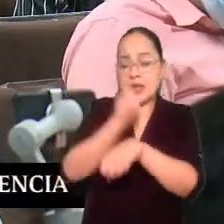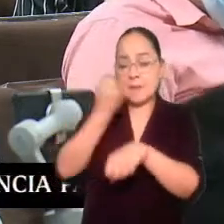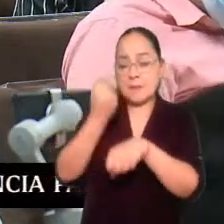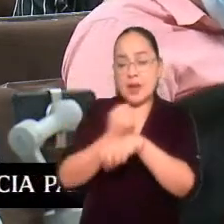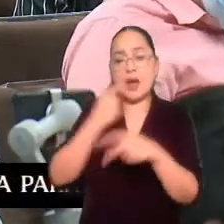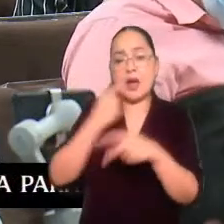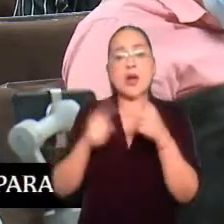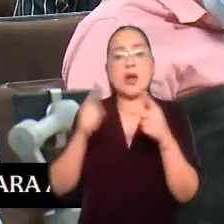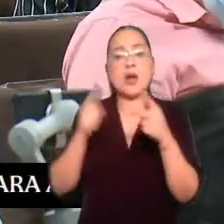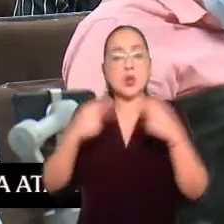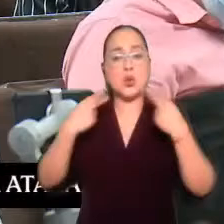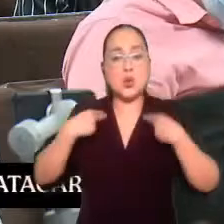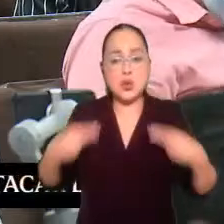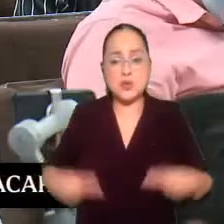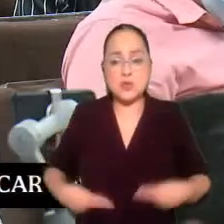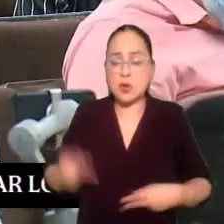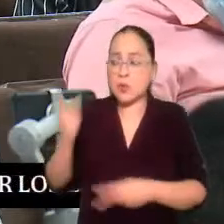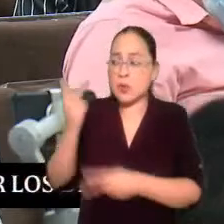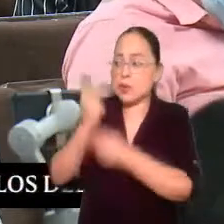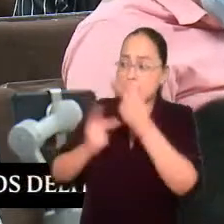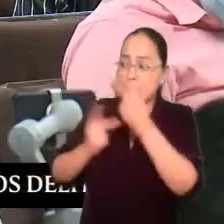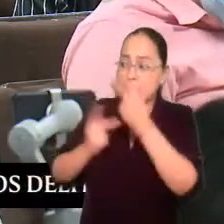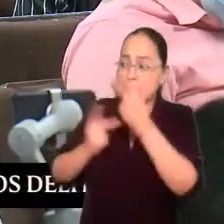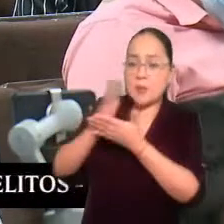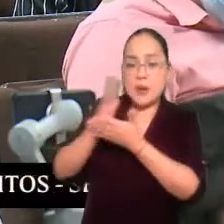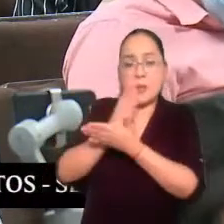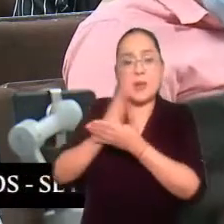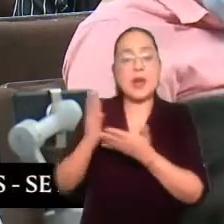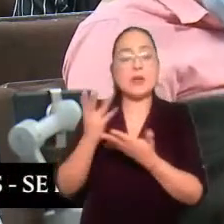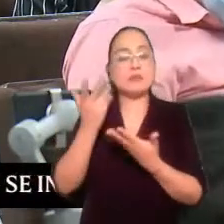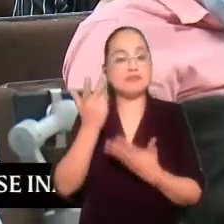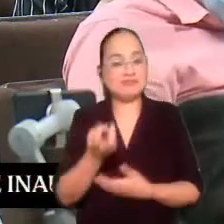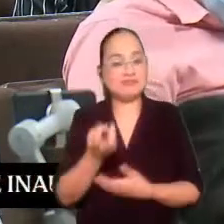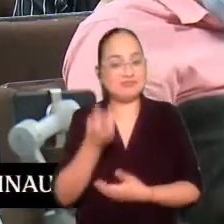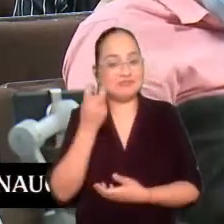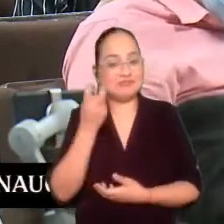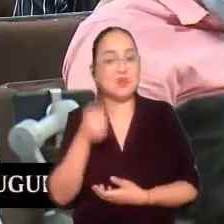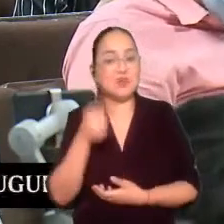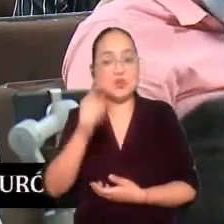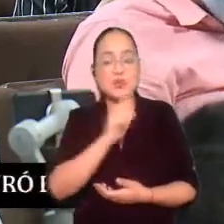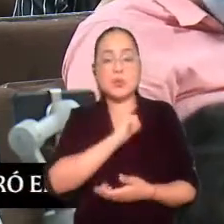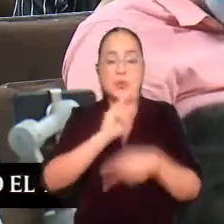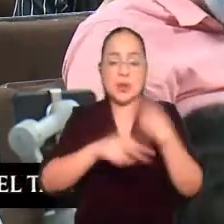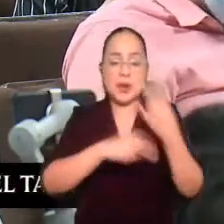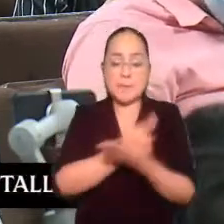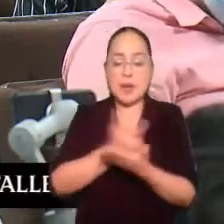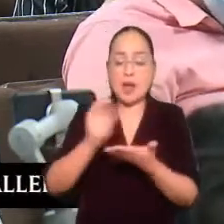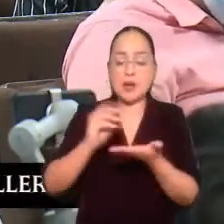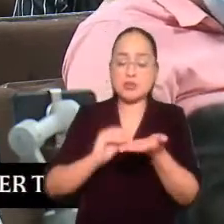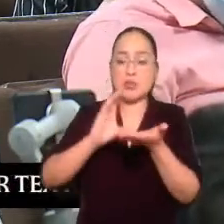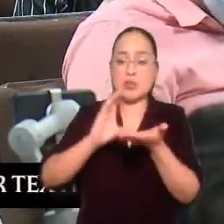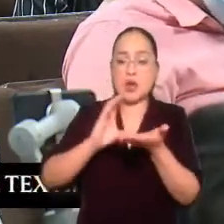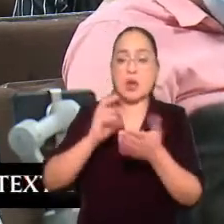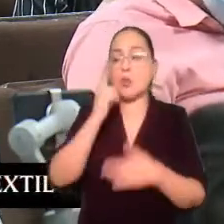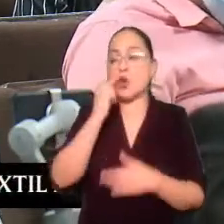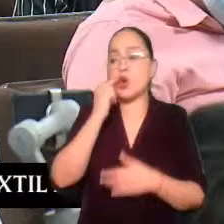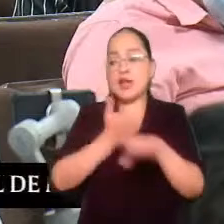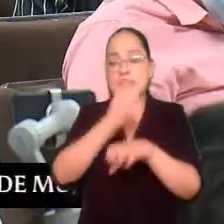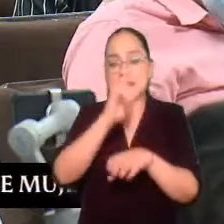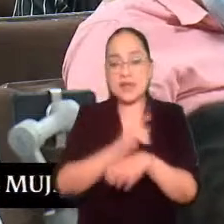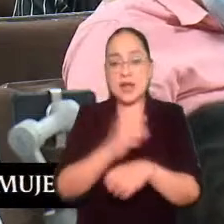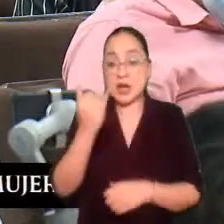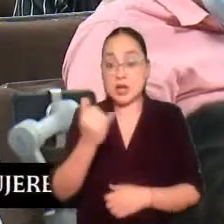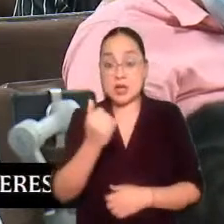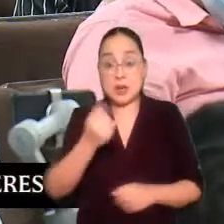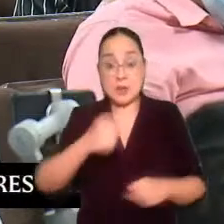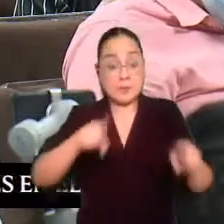tienen. Entonces, preguntarle si le va a usted incrementar el salario a los policías estatales y también a los de